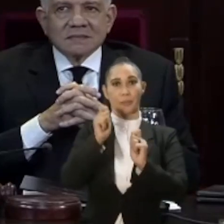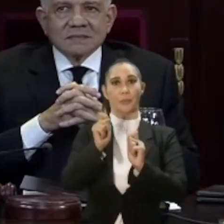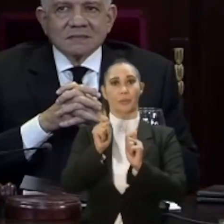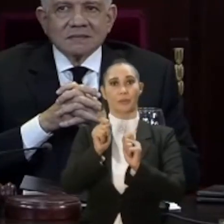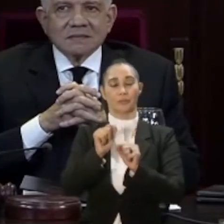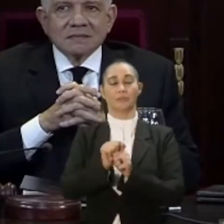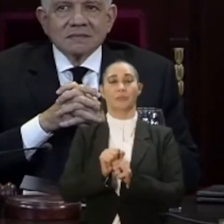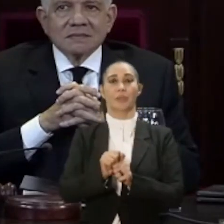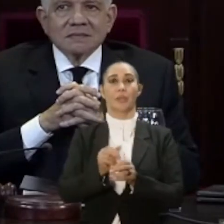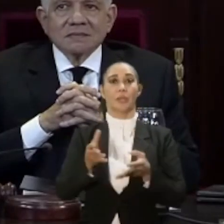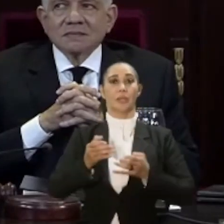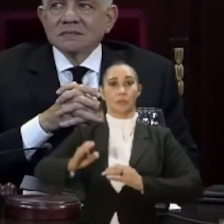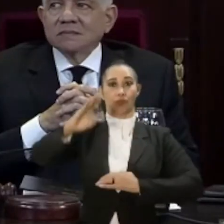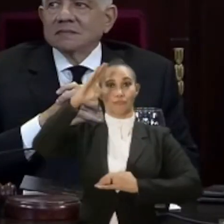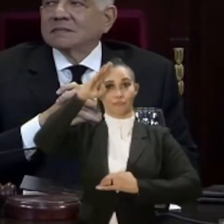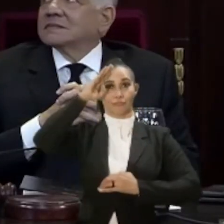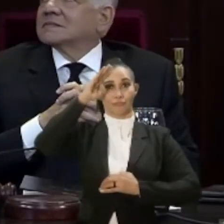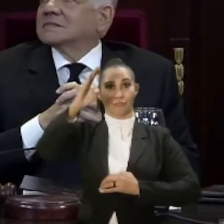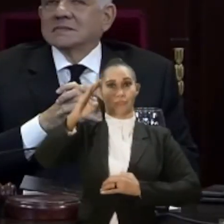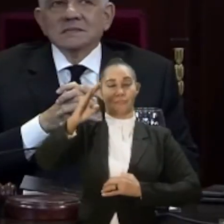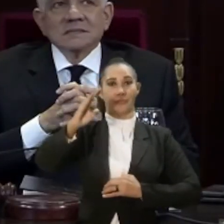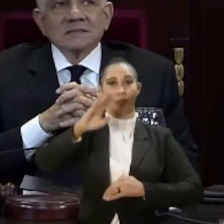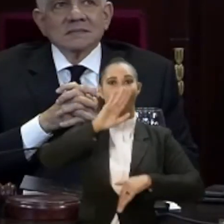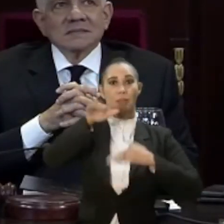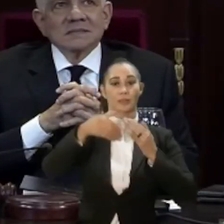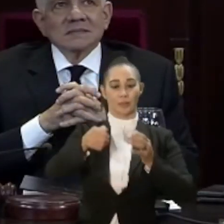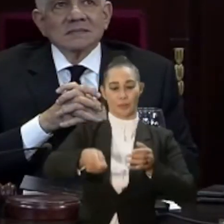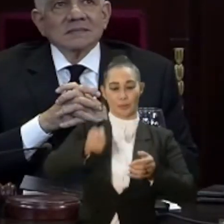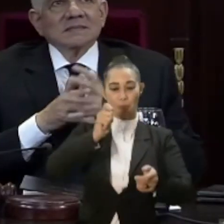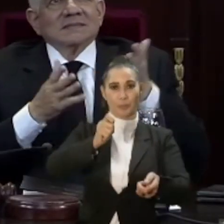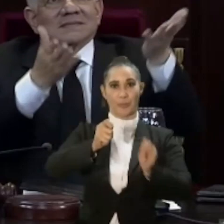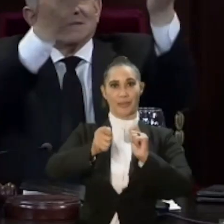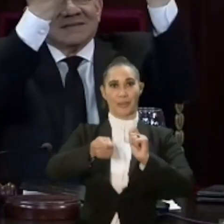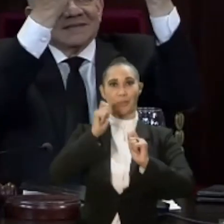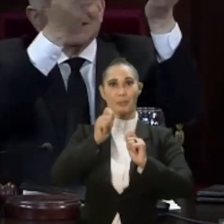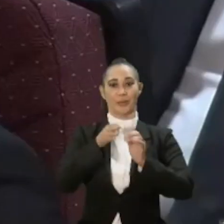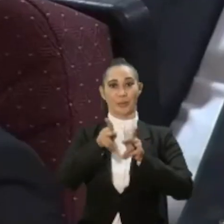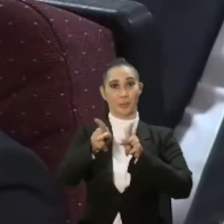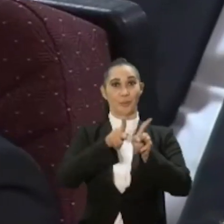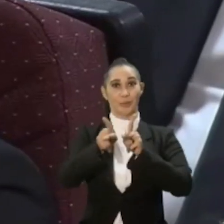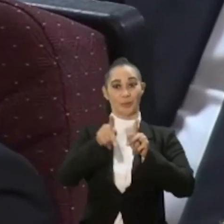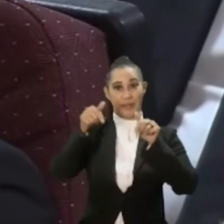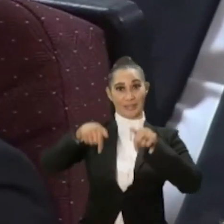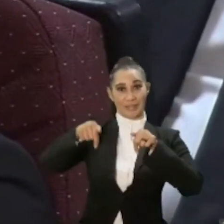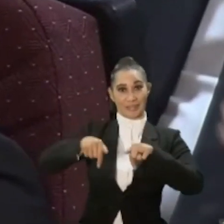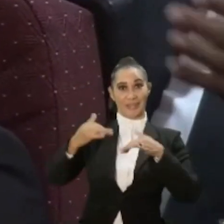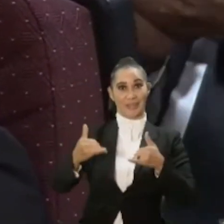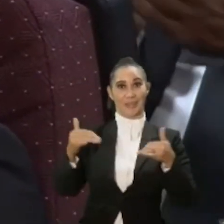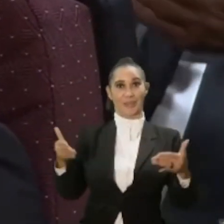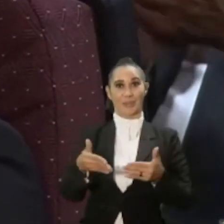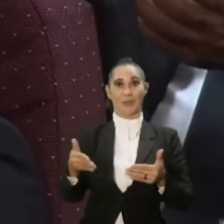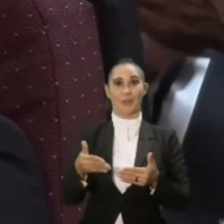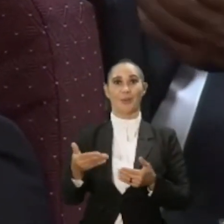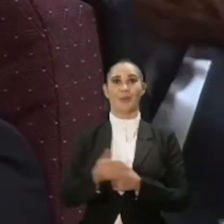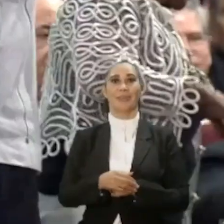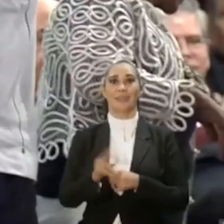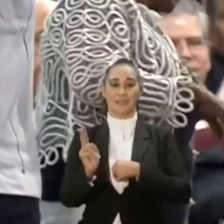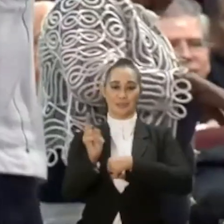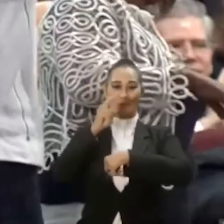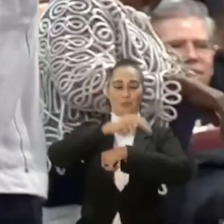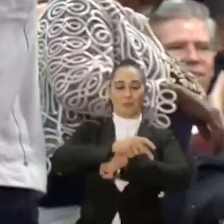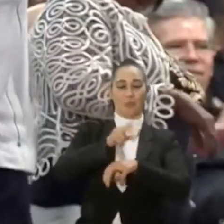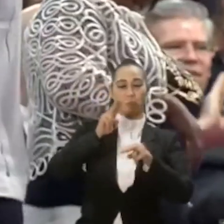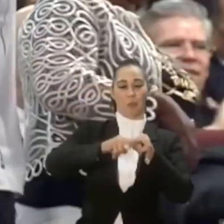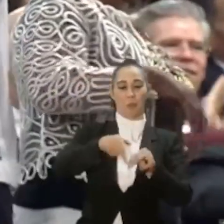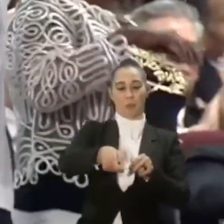Y quiero saludar a los pescadores de Puerto Plata que están aquí presentes también, que le hicimos su muelle tanto en